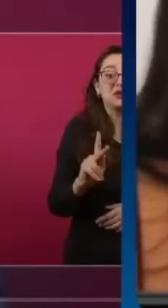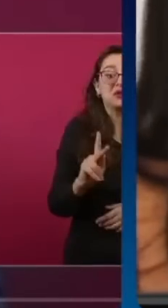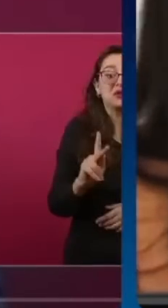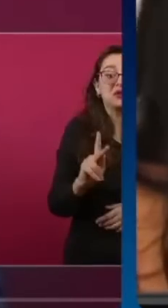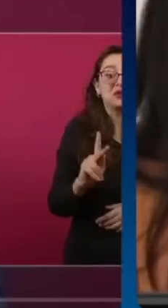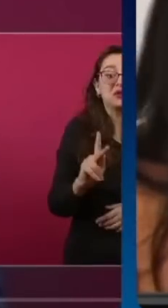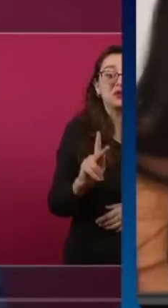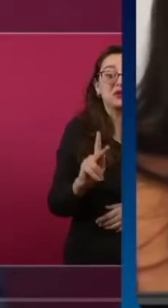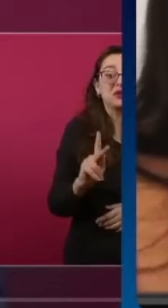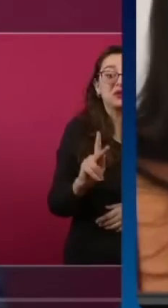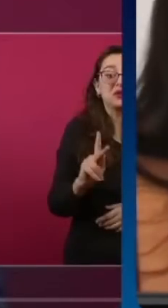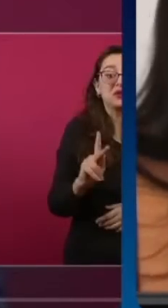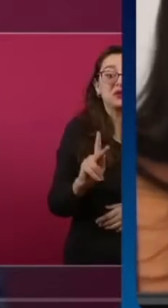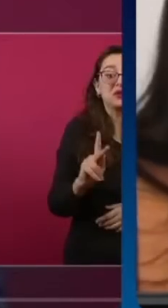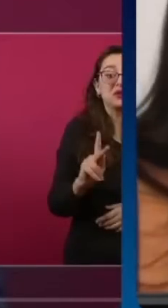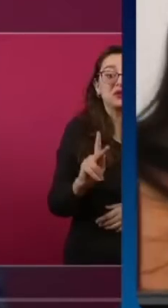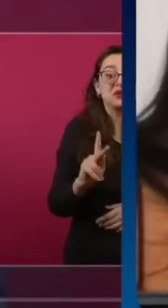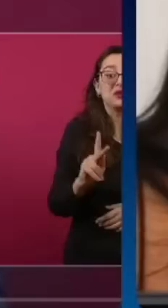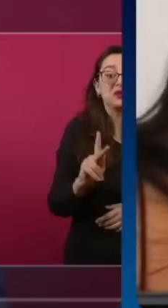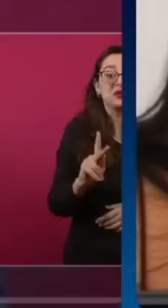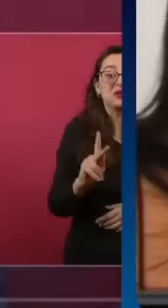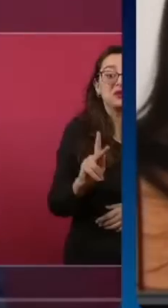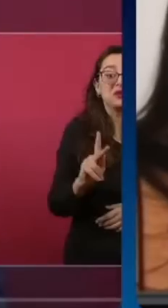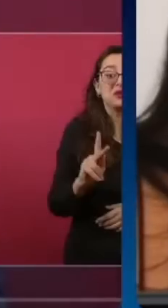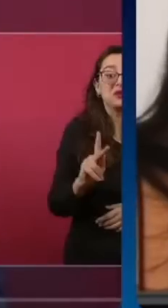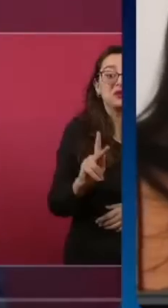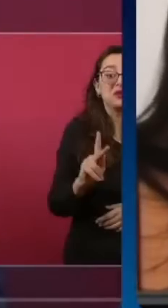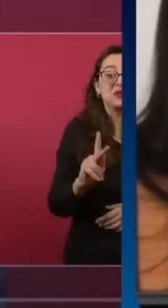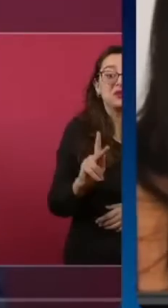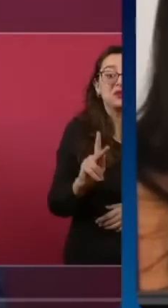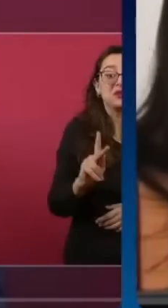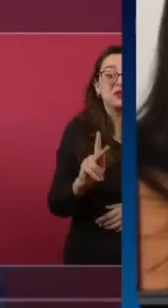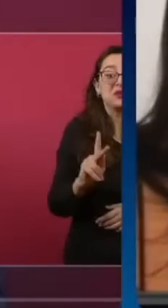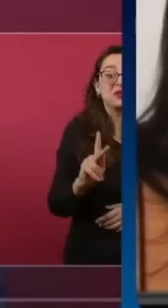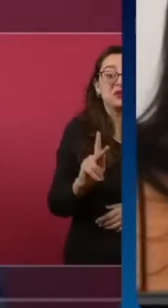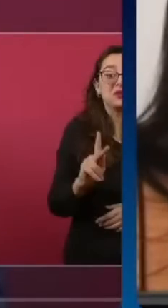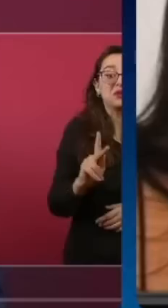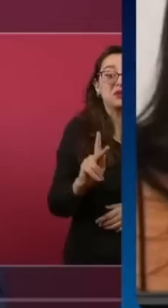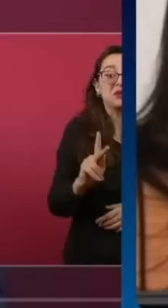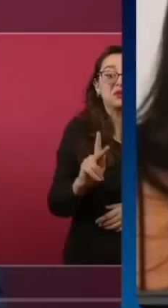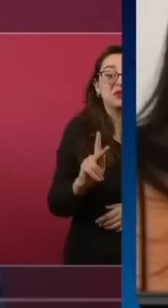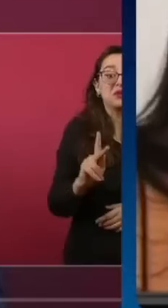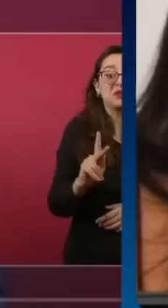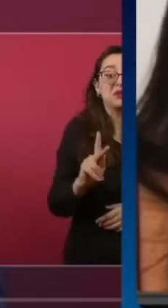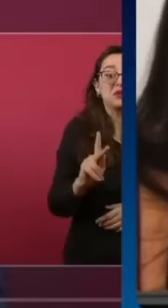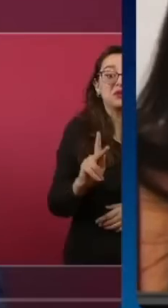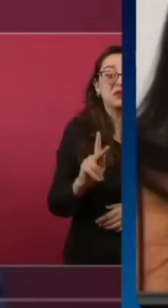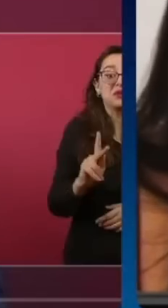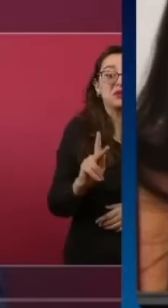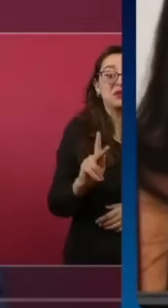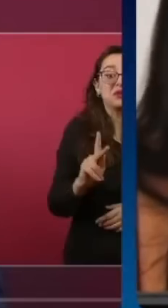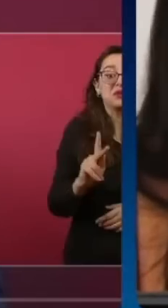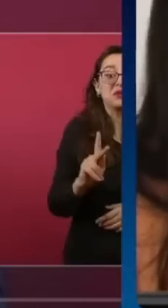Corte y de medios que aborrecen la transformación. ¿Qué dijo el presidente respecto a Margarita Zavala, que también estaba en la